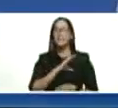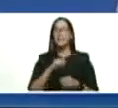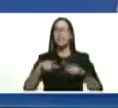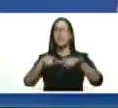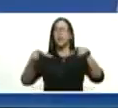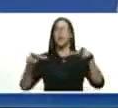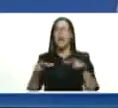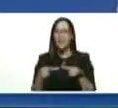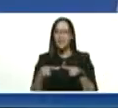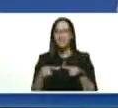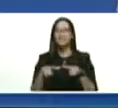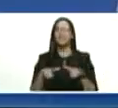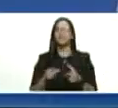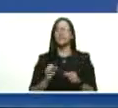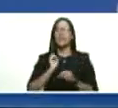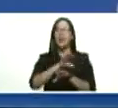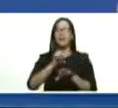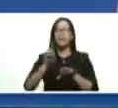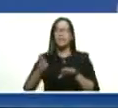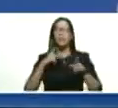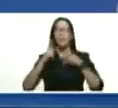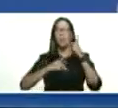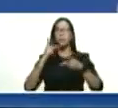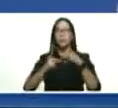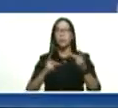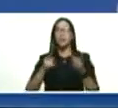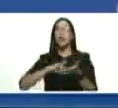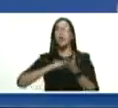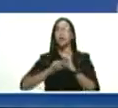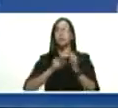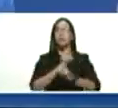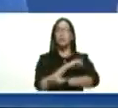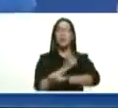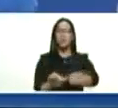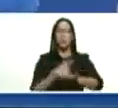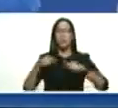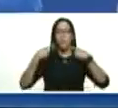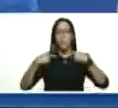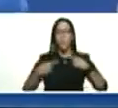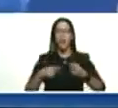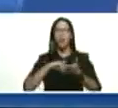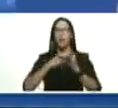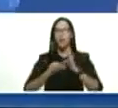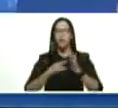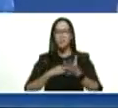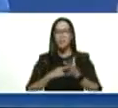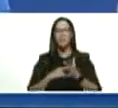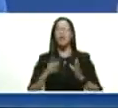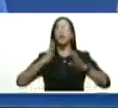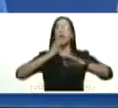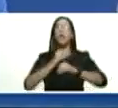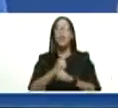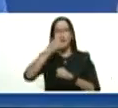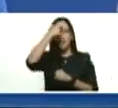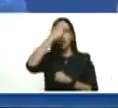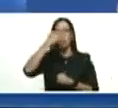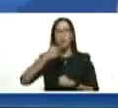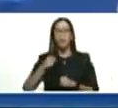de abastecimiento y producción. Es un concepto del poder popular. Es un concepto de confiar en el pueblo en el momento